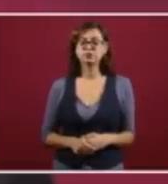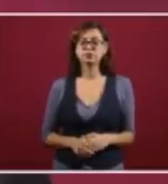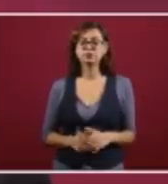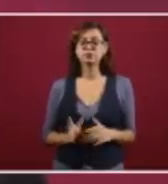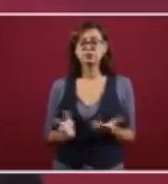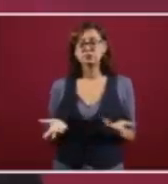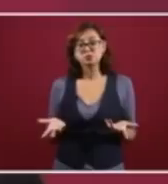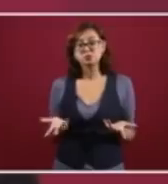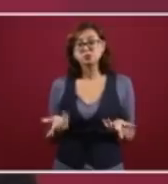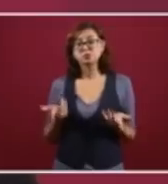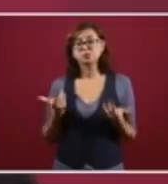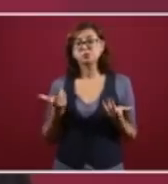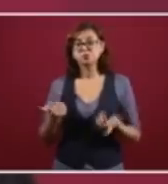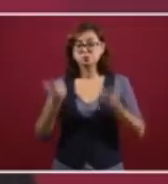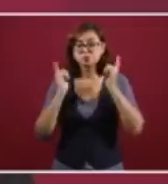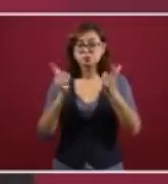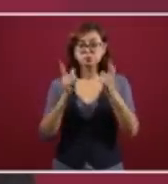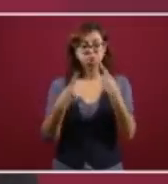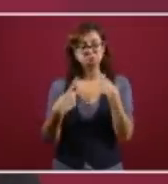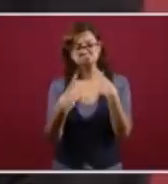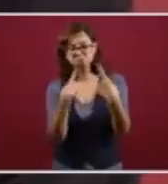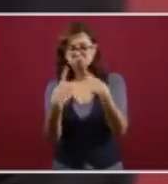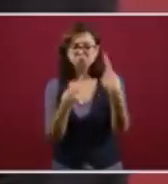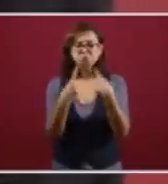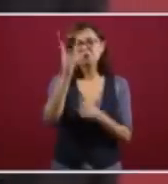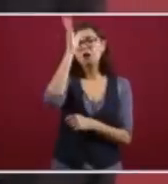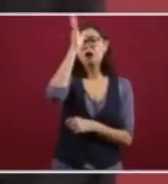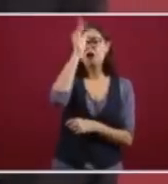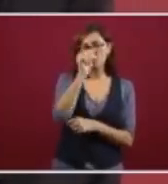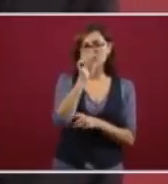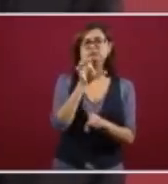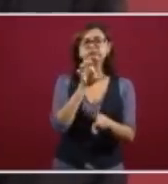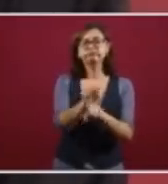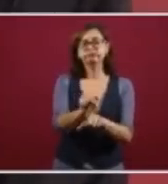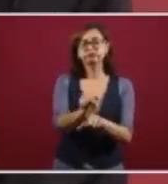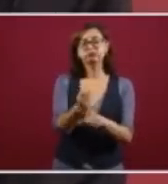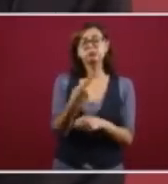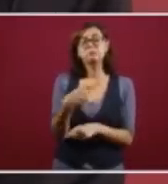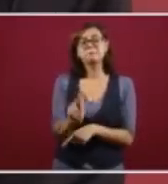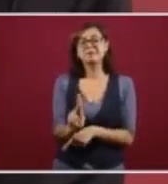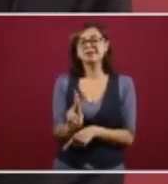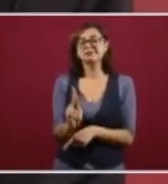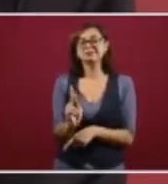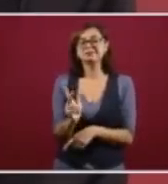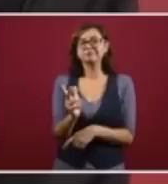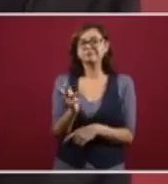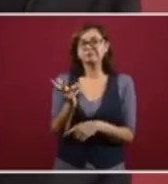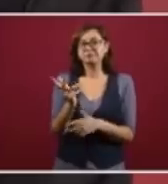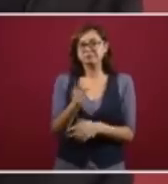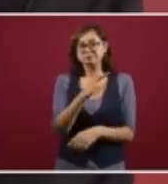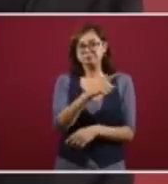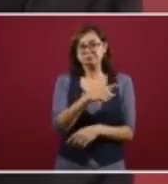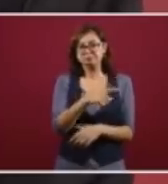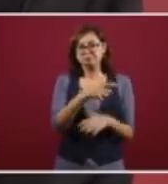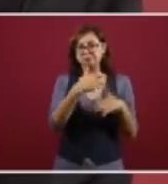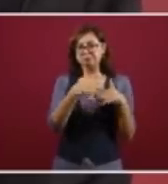dialogue y se llegue a acuerdos, pero no se puede impedir a nadie